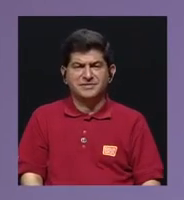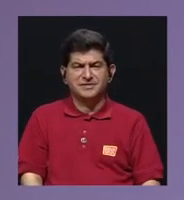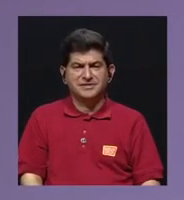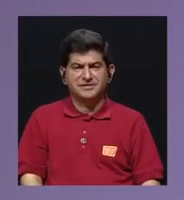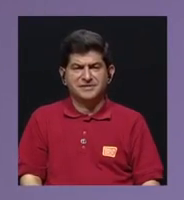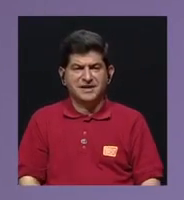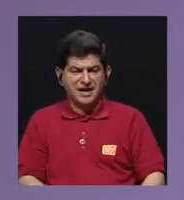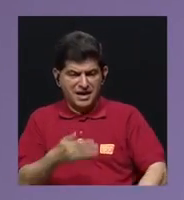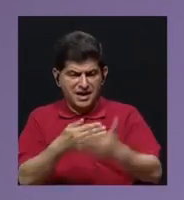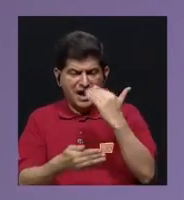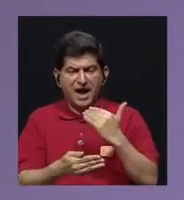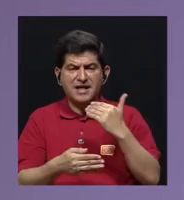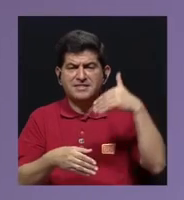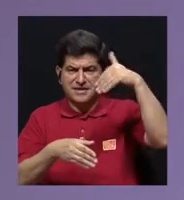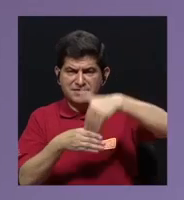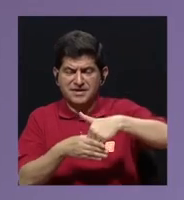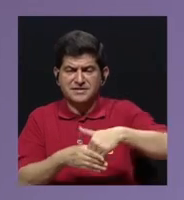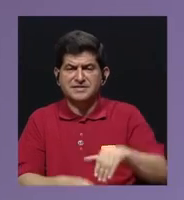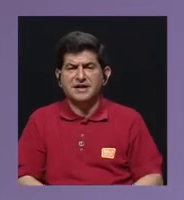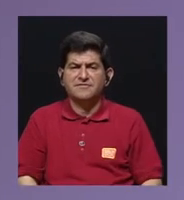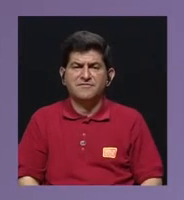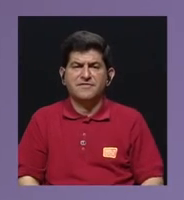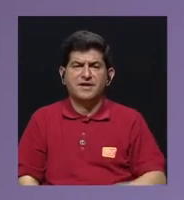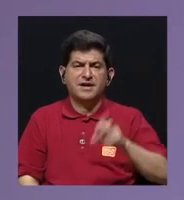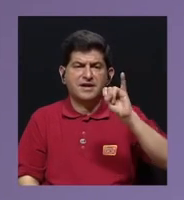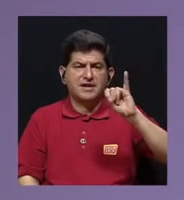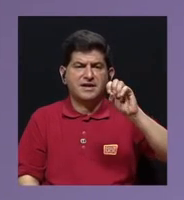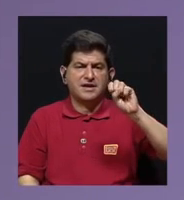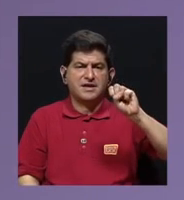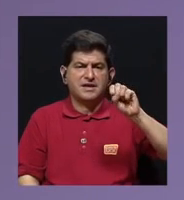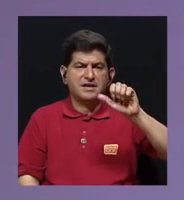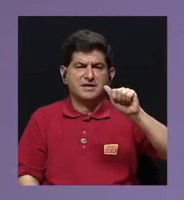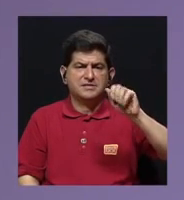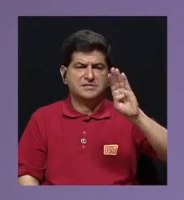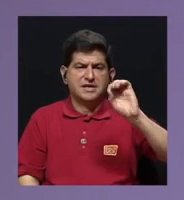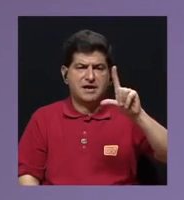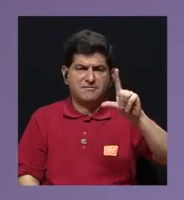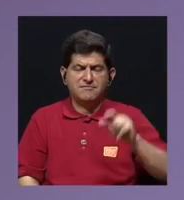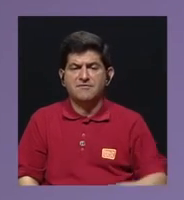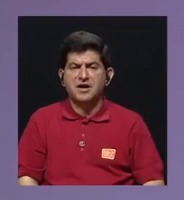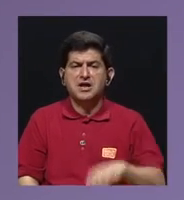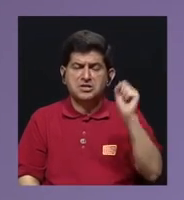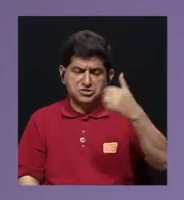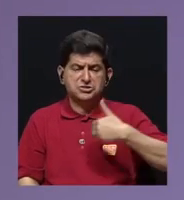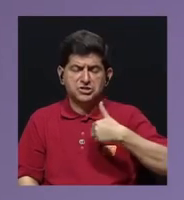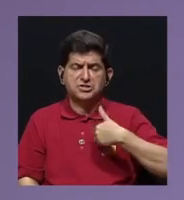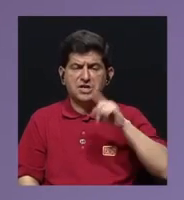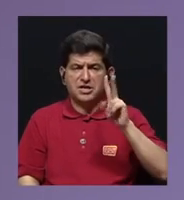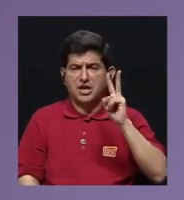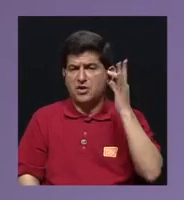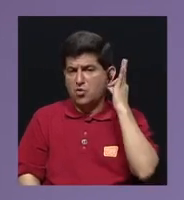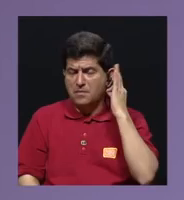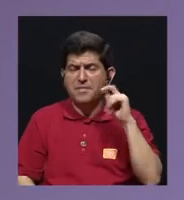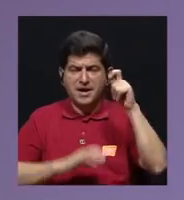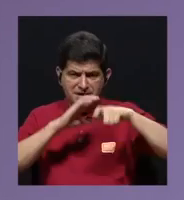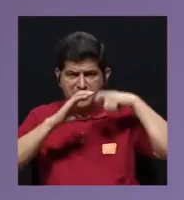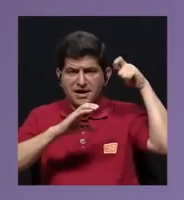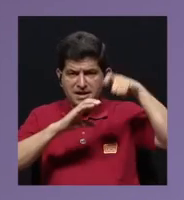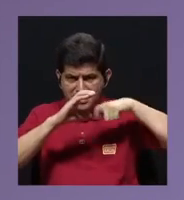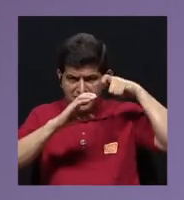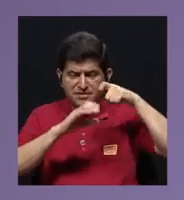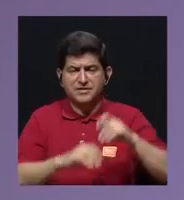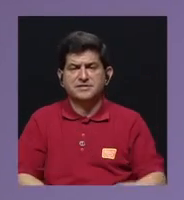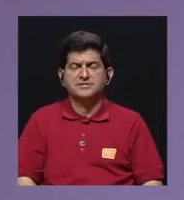antes de que se integrara Isabela a Viricito, sí habíamos podido contar con una compañera de cine,